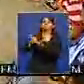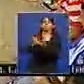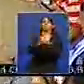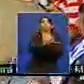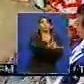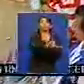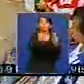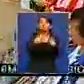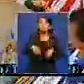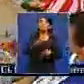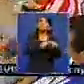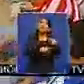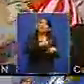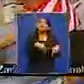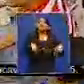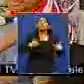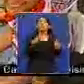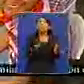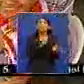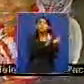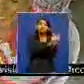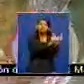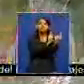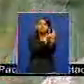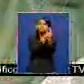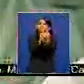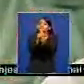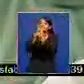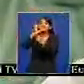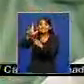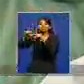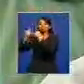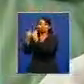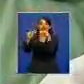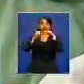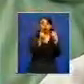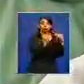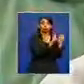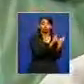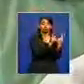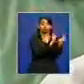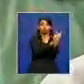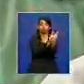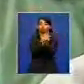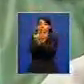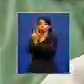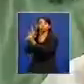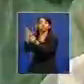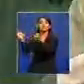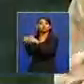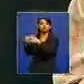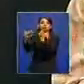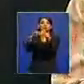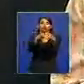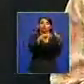ya negociando, eso sí, con al menos tres grupos en donde se encuentran las asociaciones